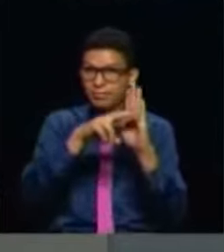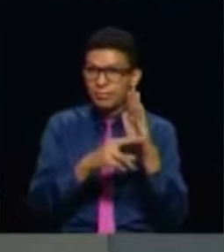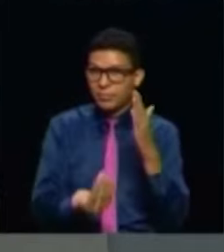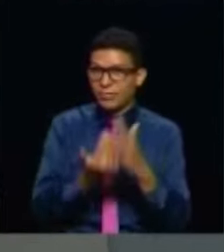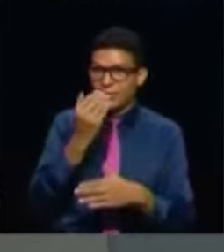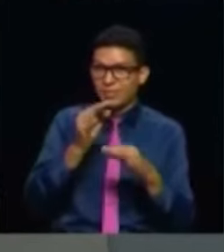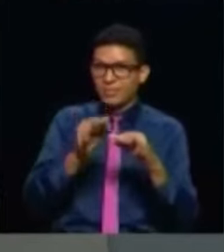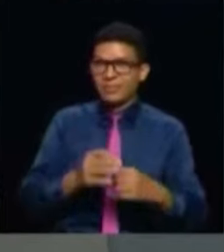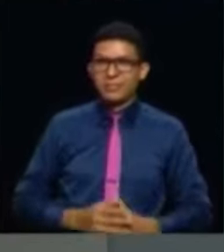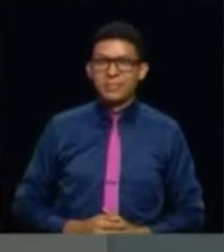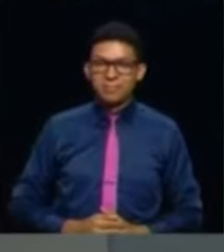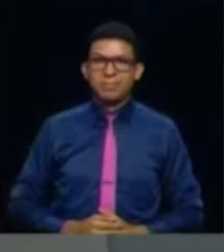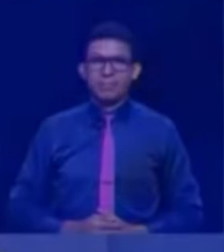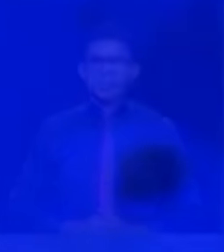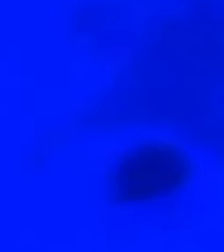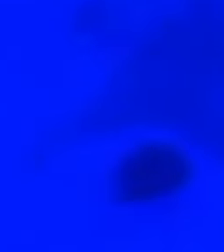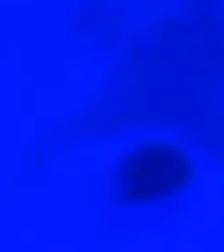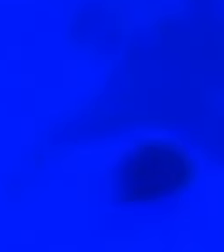su venta.